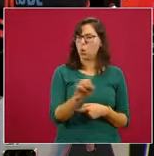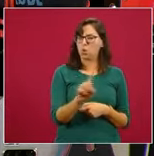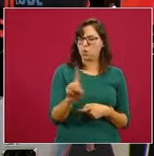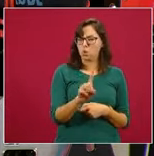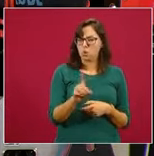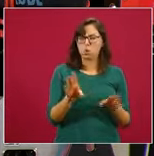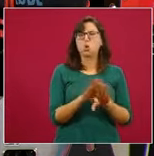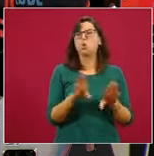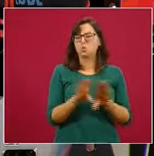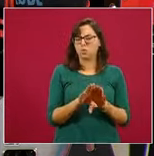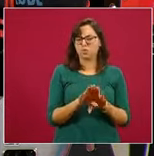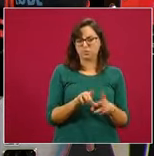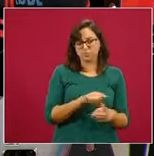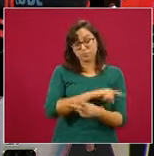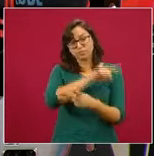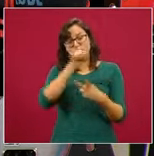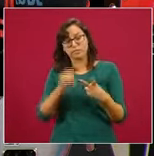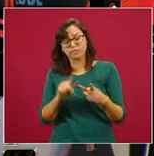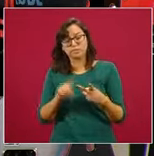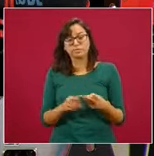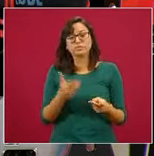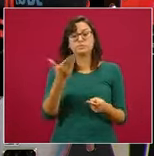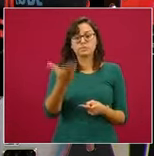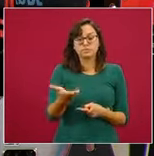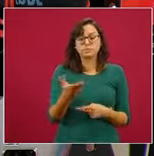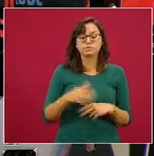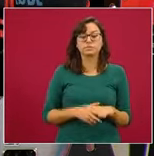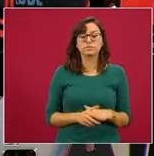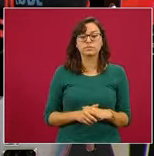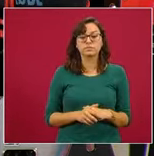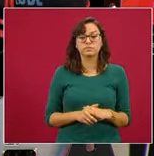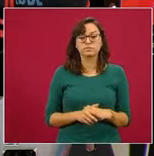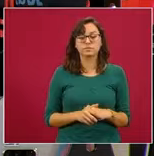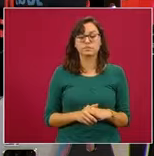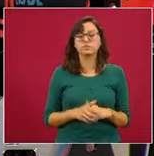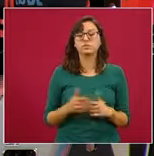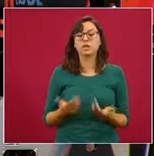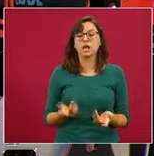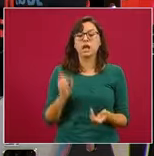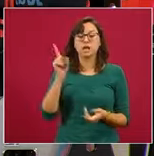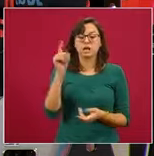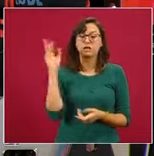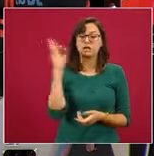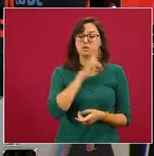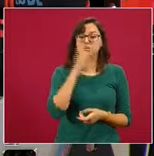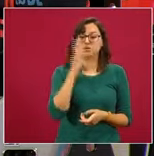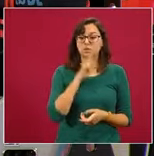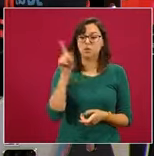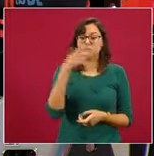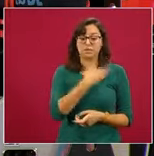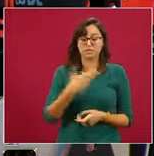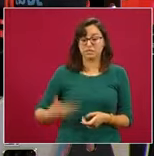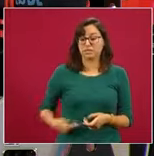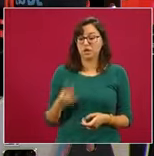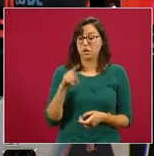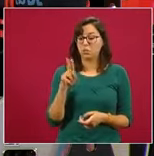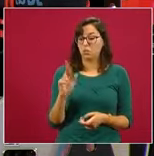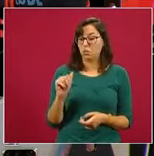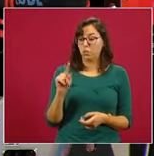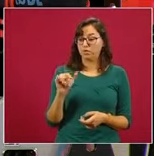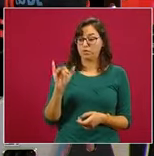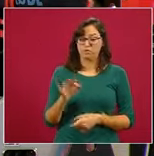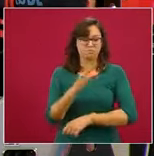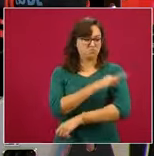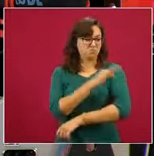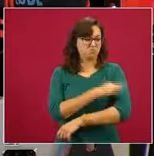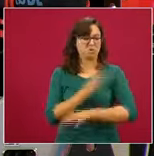Gatell, pues bueno, Vladimir Putin ya ofreció la vacuna a todos los integrantes de la ONU y a todo el mundo, pero no me queda claro si ya